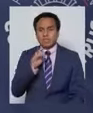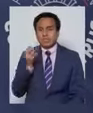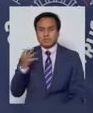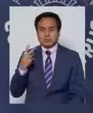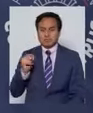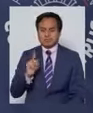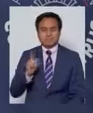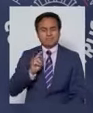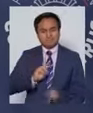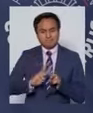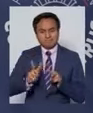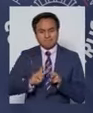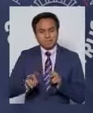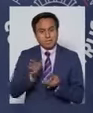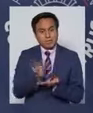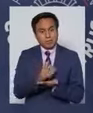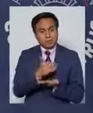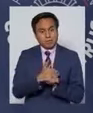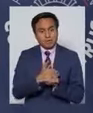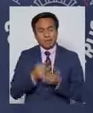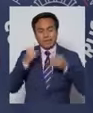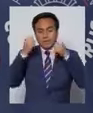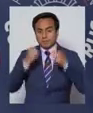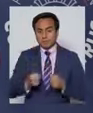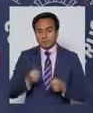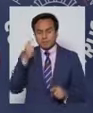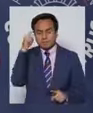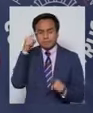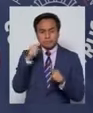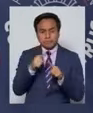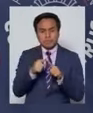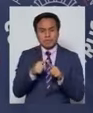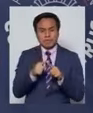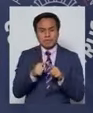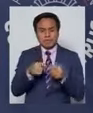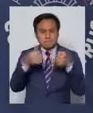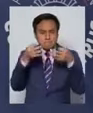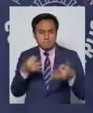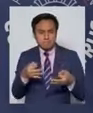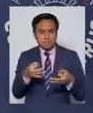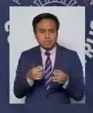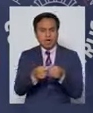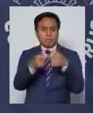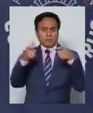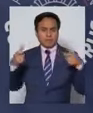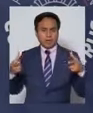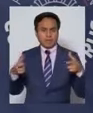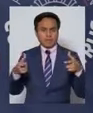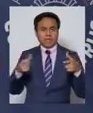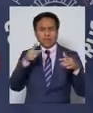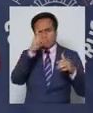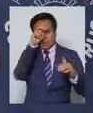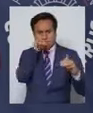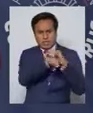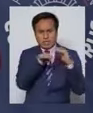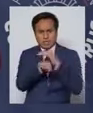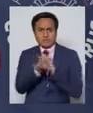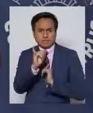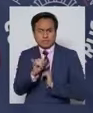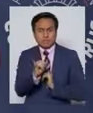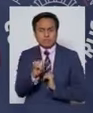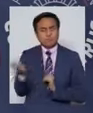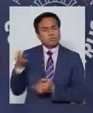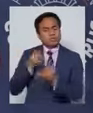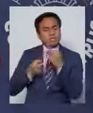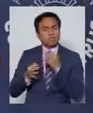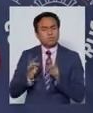plan, nosotros teníamos la capacidad, la realidad de poder aumentar nuestra capacidad hospitalaria. Nadie puede